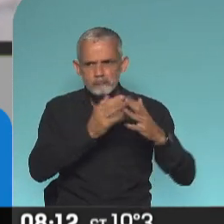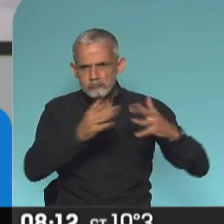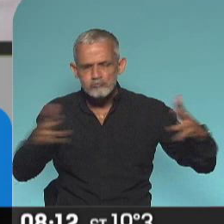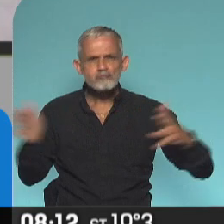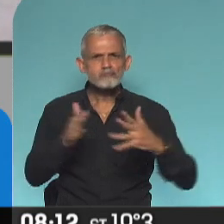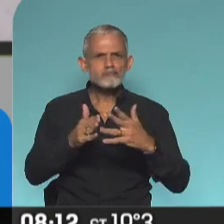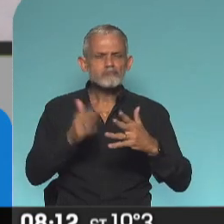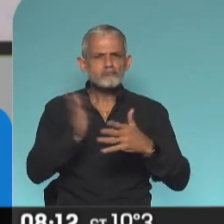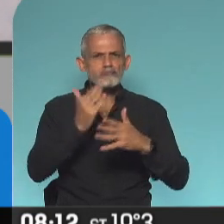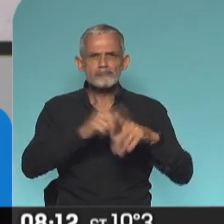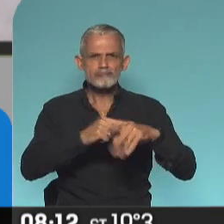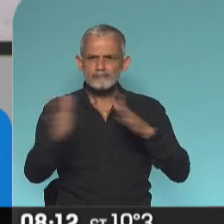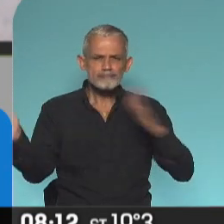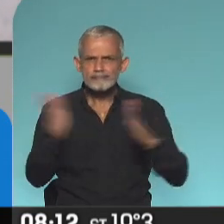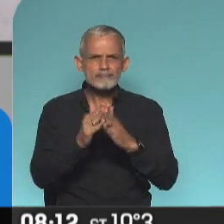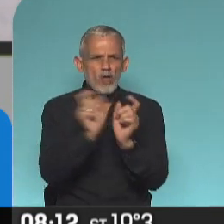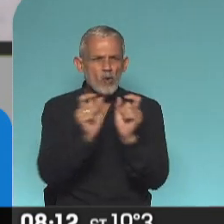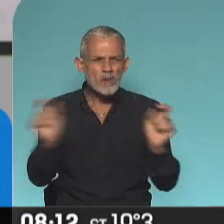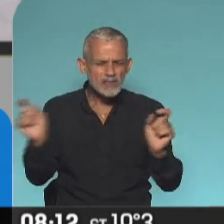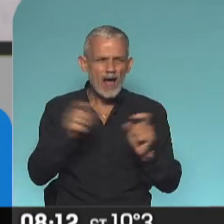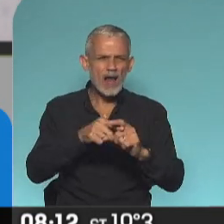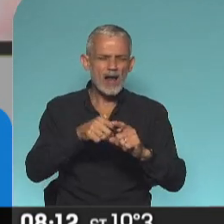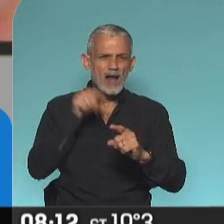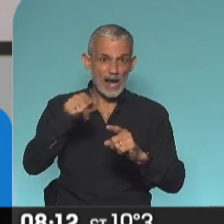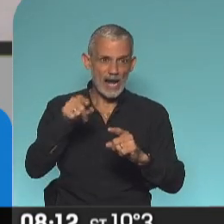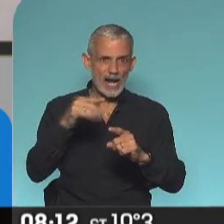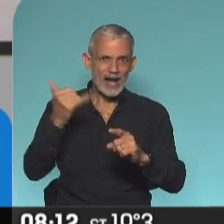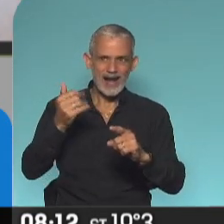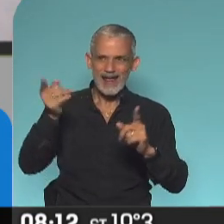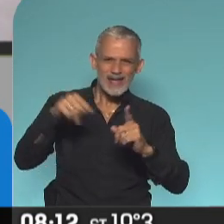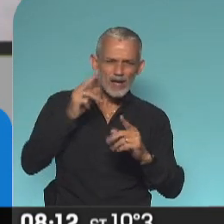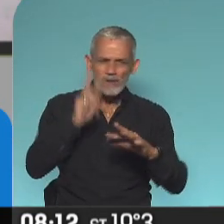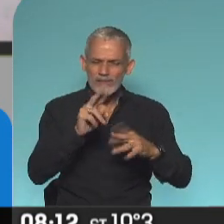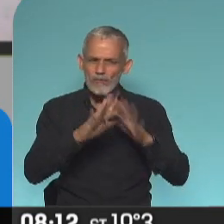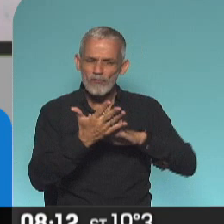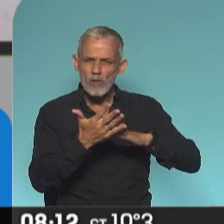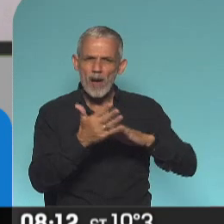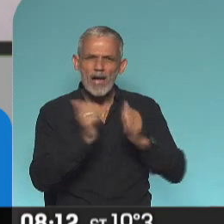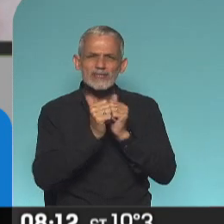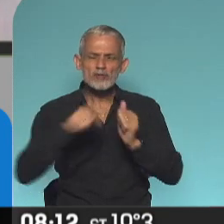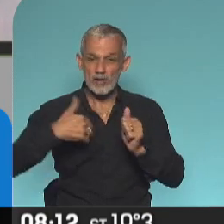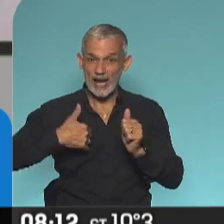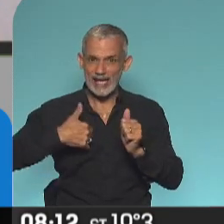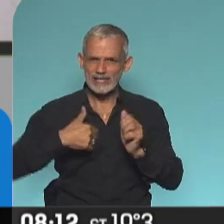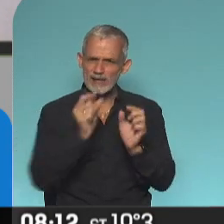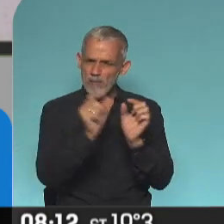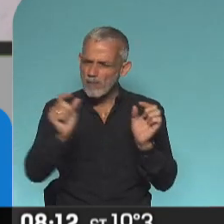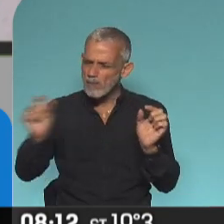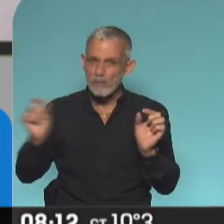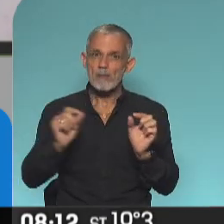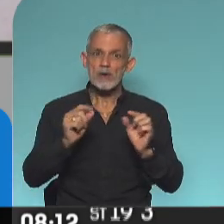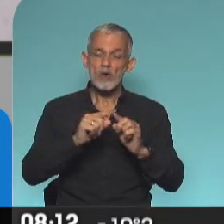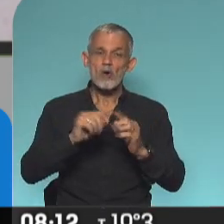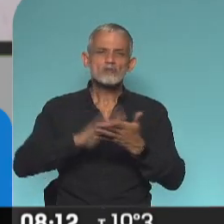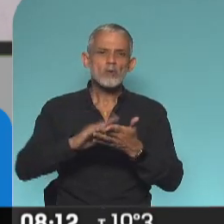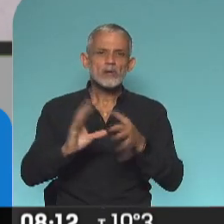interesante etapa documentalista de Pino Solanas, donde revisa nuestro presente en distintas áreas, pero poniendo pie en el